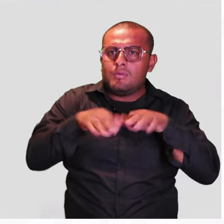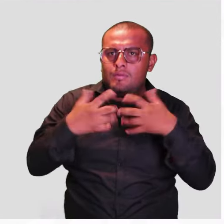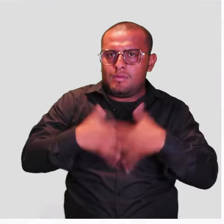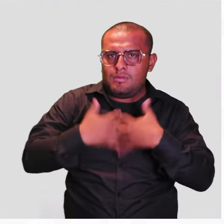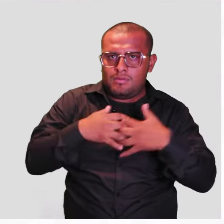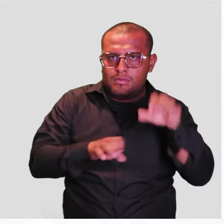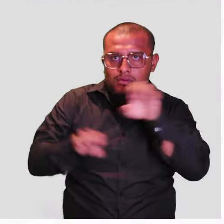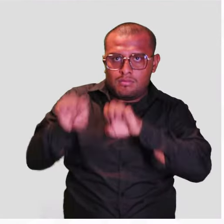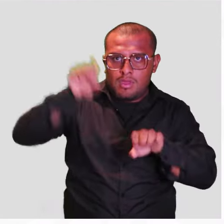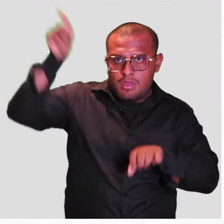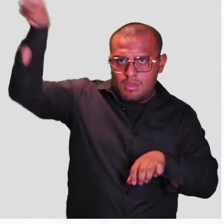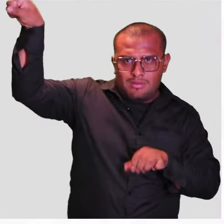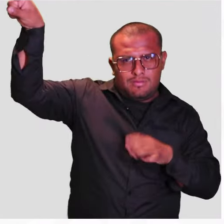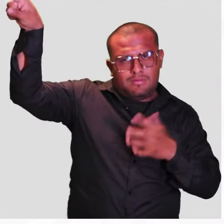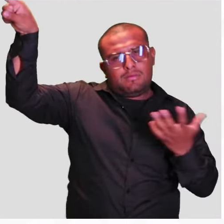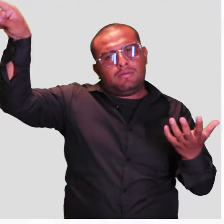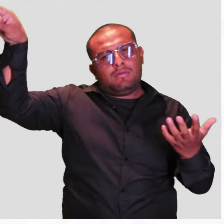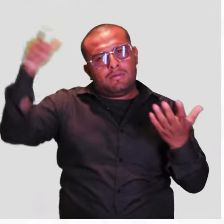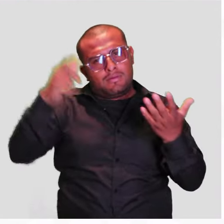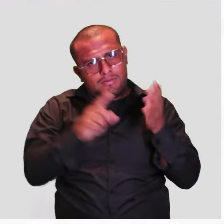cuentas.